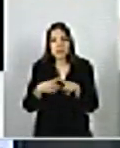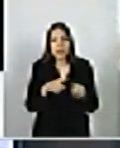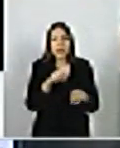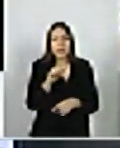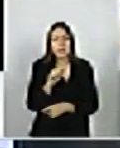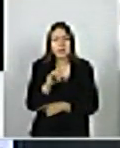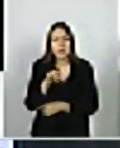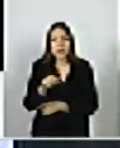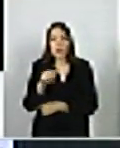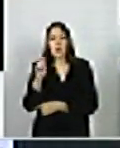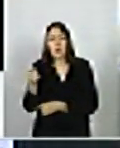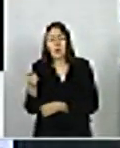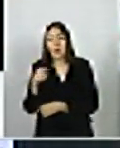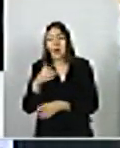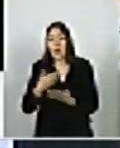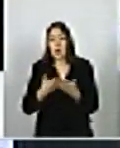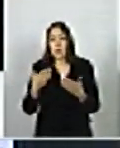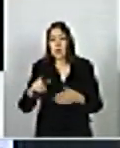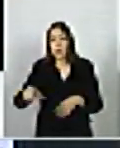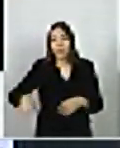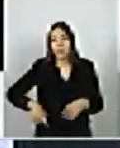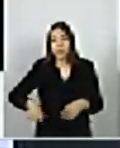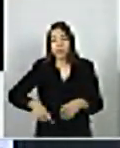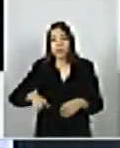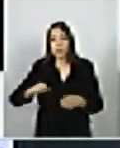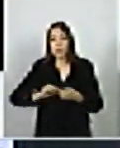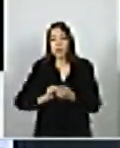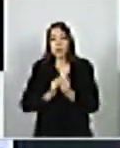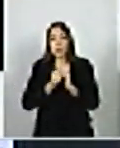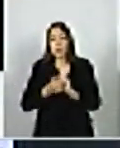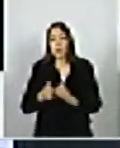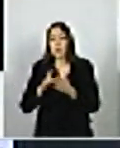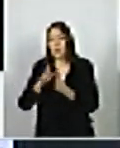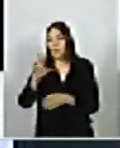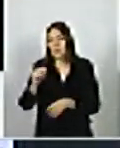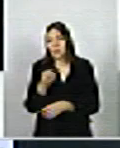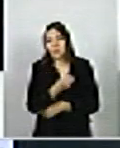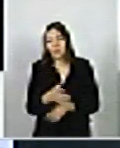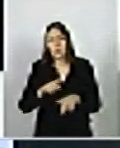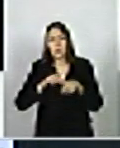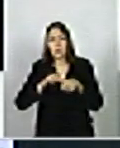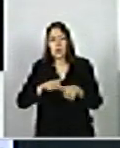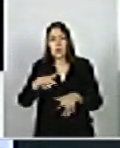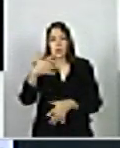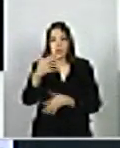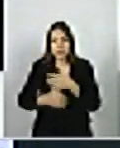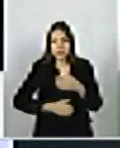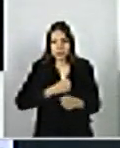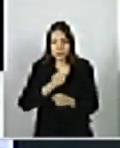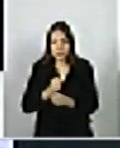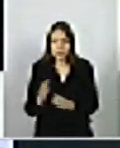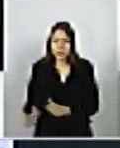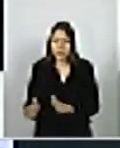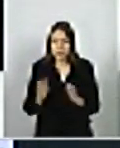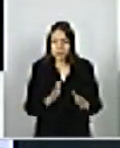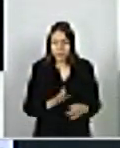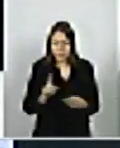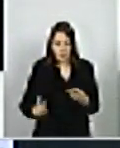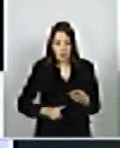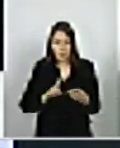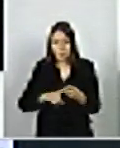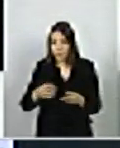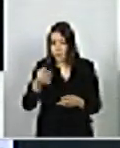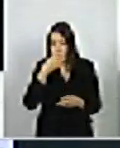vamos a decir que por eso el Estado se volvió comunista. Creo que fueron 15 años. Segundo, los básicos son